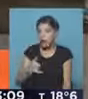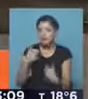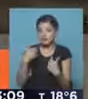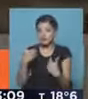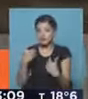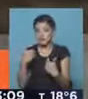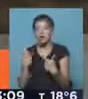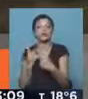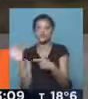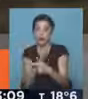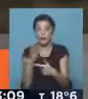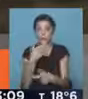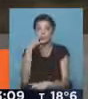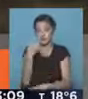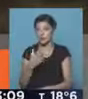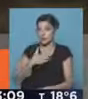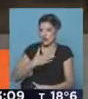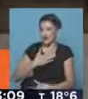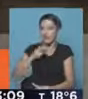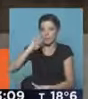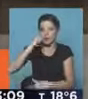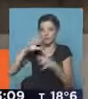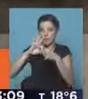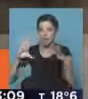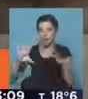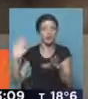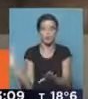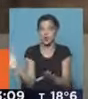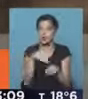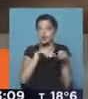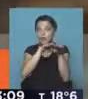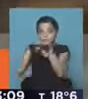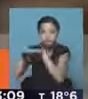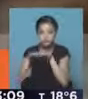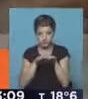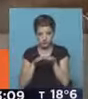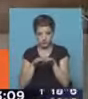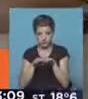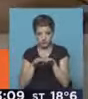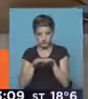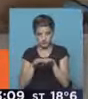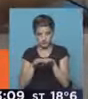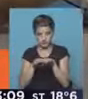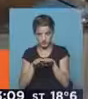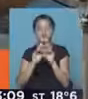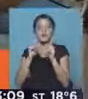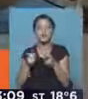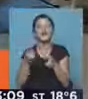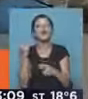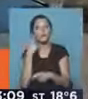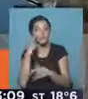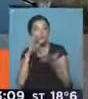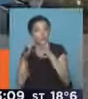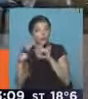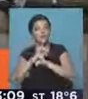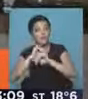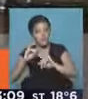decidir, por eso me gusta la democracia, porque creo que somos todos más o menos igual de competentes políticamente y más o menos igual de informados o